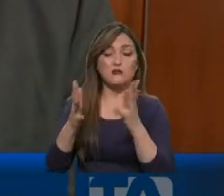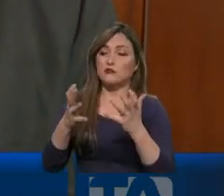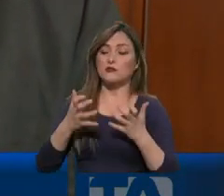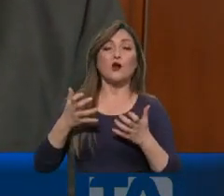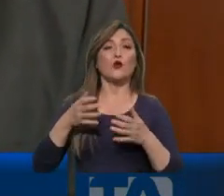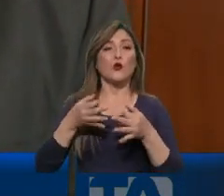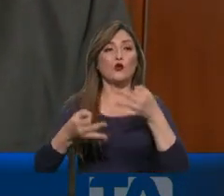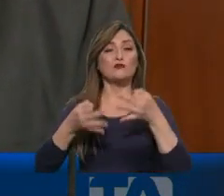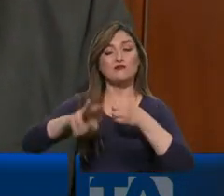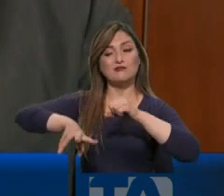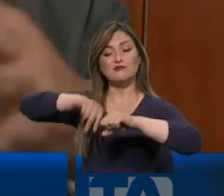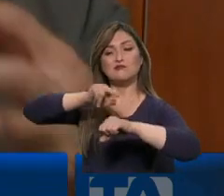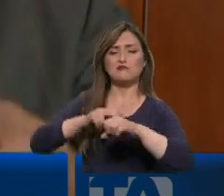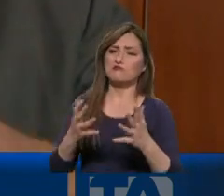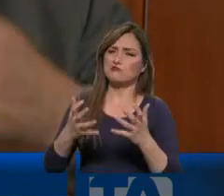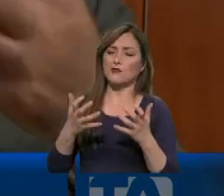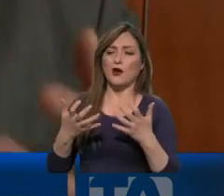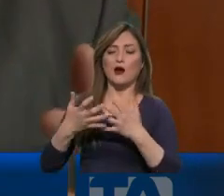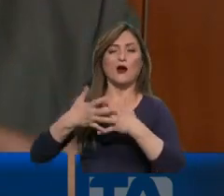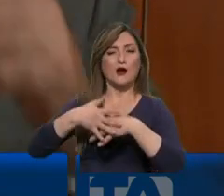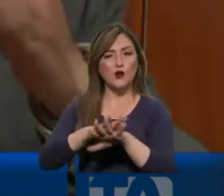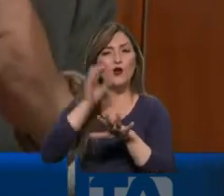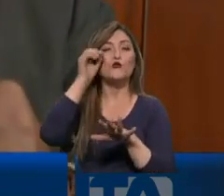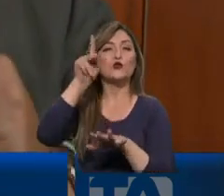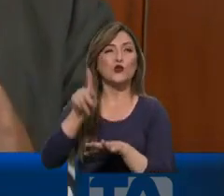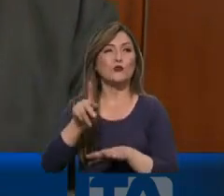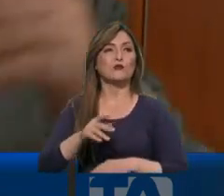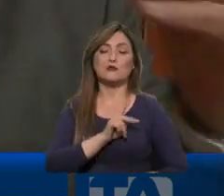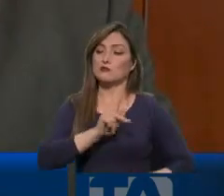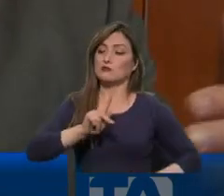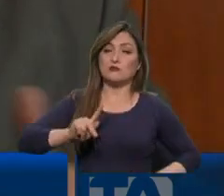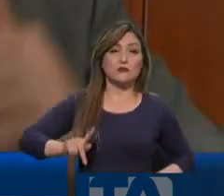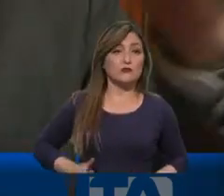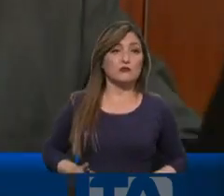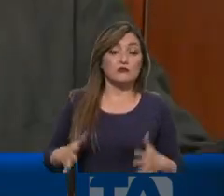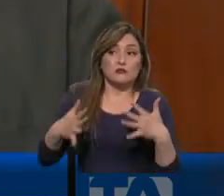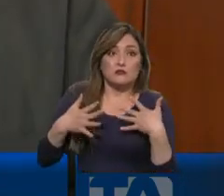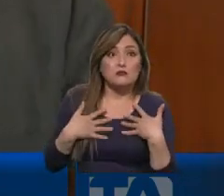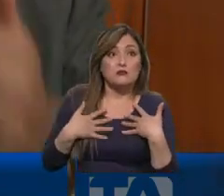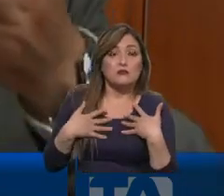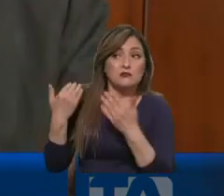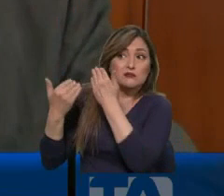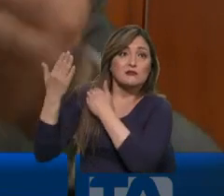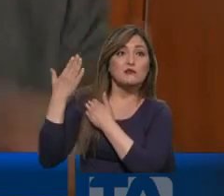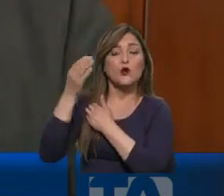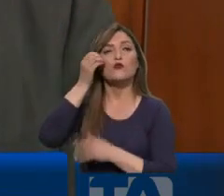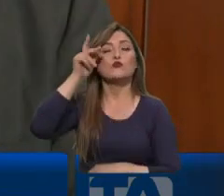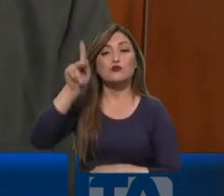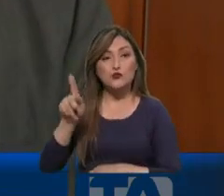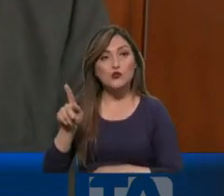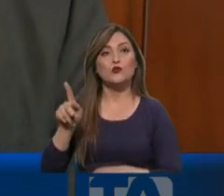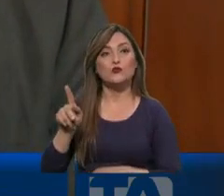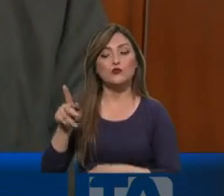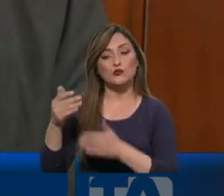Nacional de Justicia la unificación de criterios. En lo personal, cuando me ha correspondido, hablo de casos pasados, mi opinión ha sido